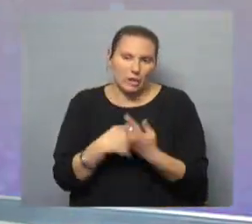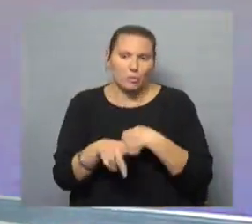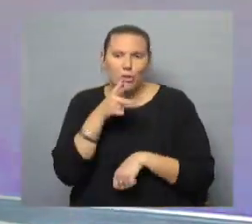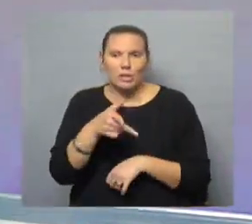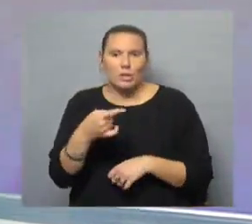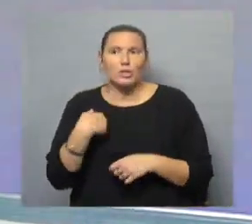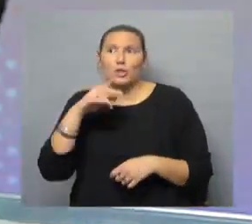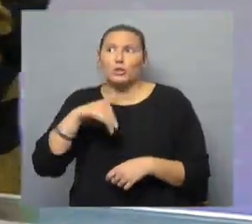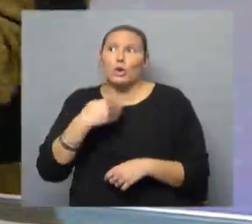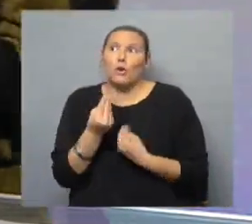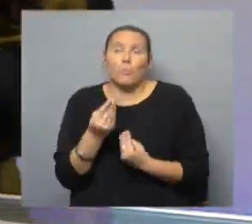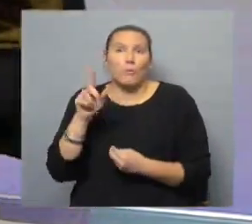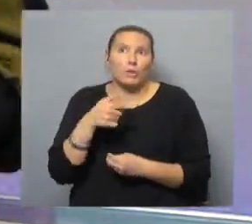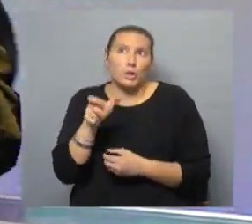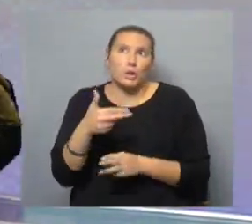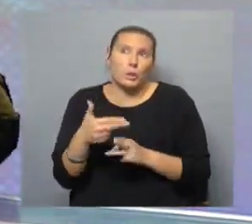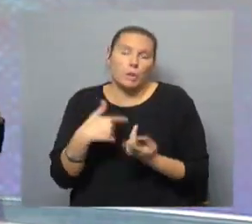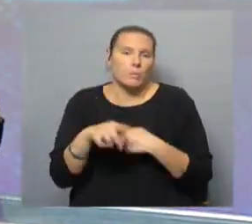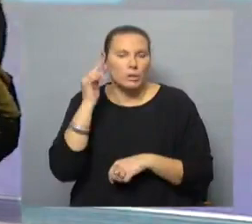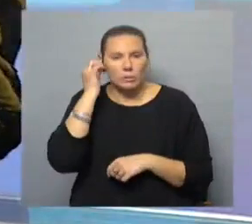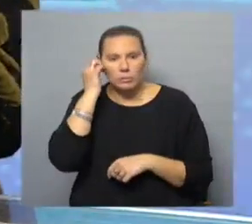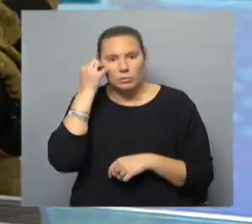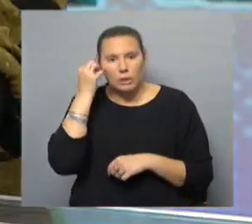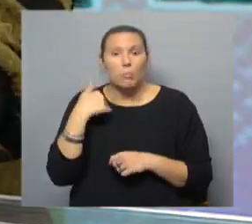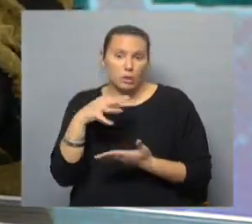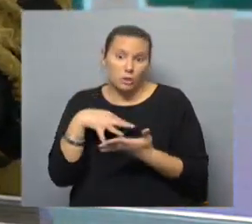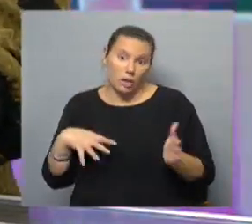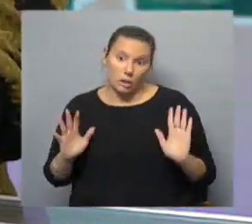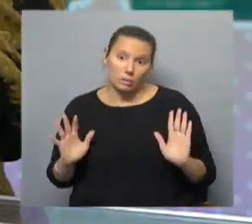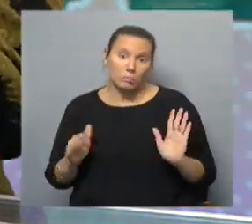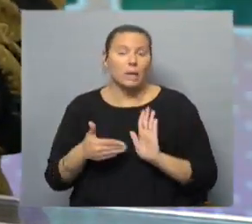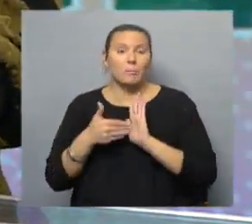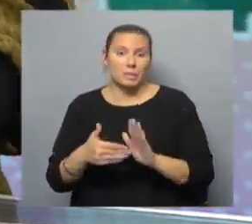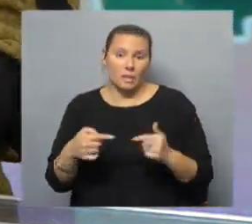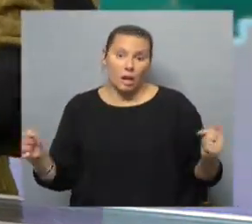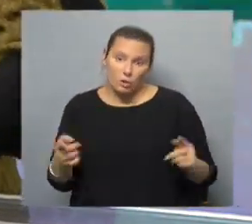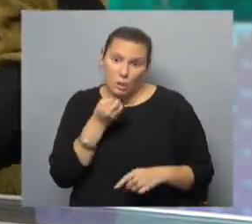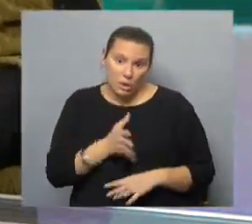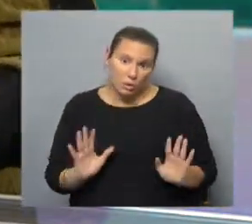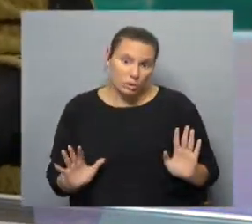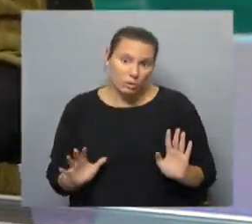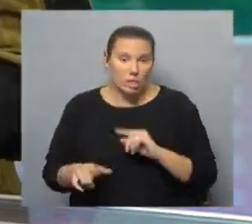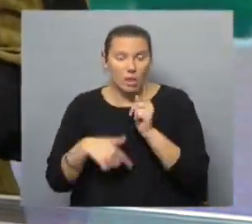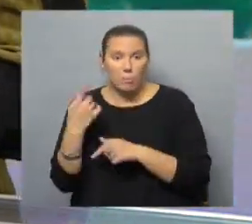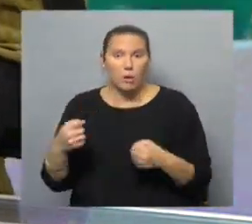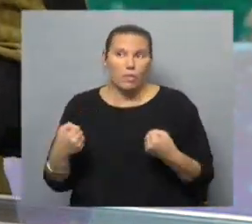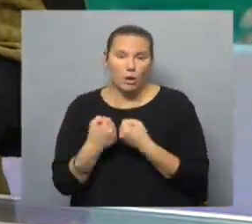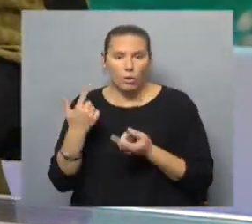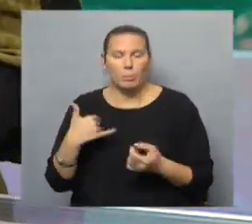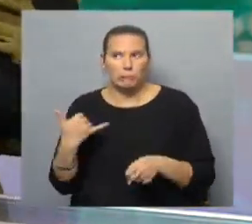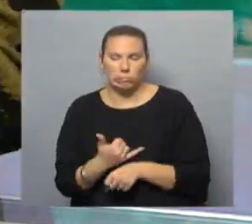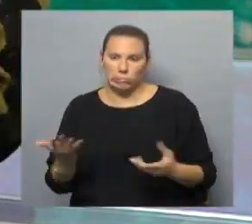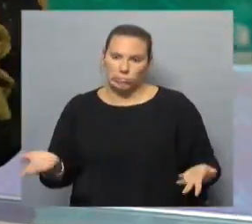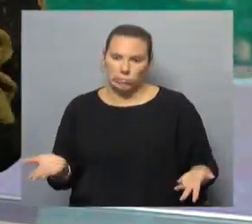sacado la P, pero bueno, cuando. Por eso me toca leer. Para presentar las cosas, ¿viste? Porque después improviso y me pasan estas